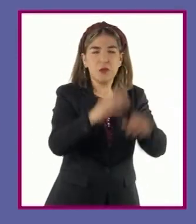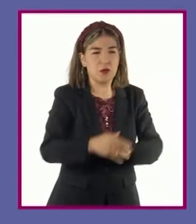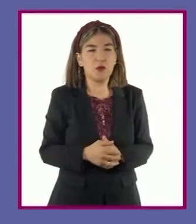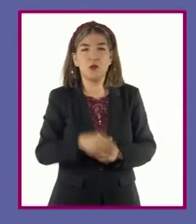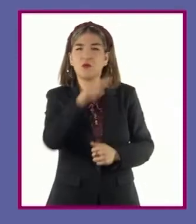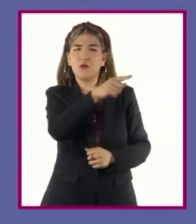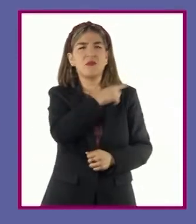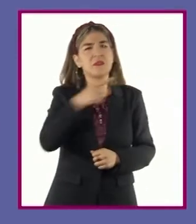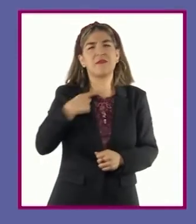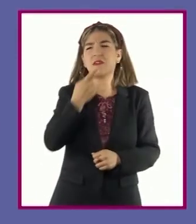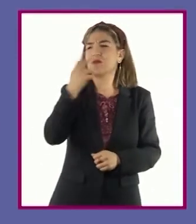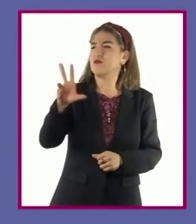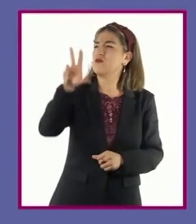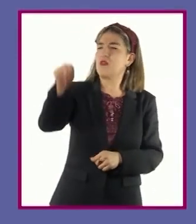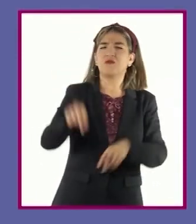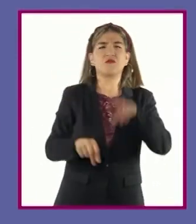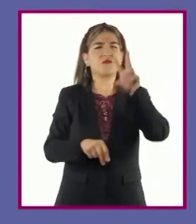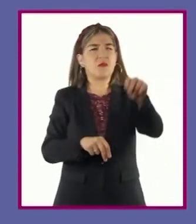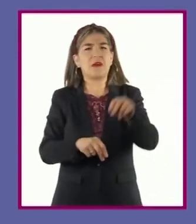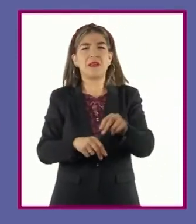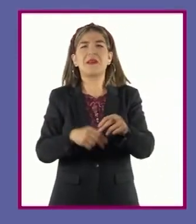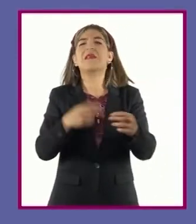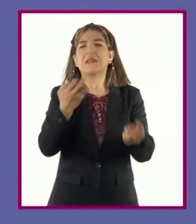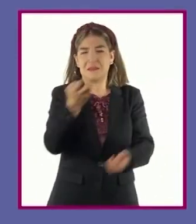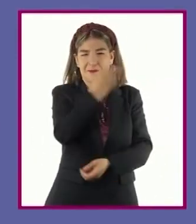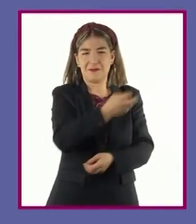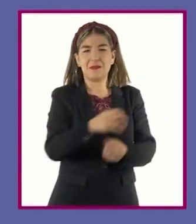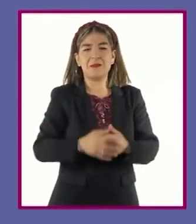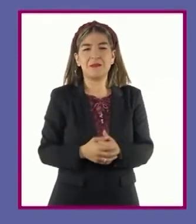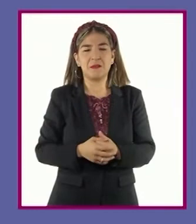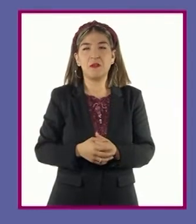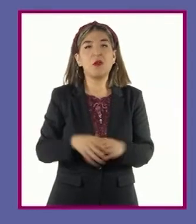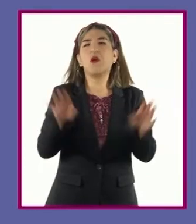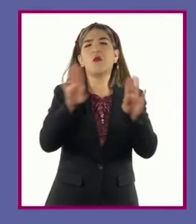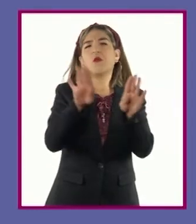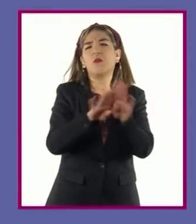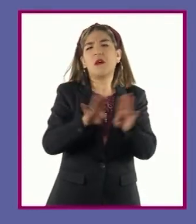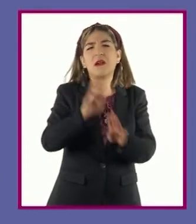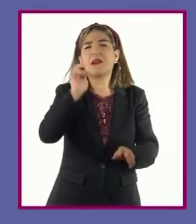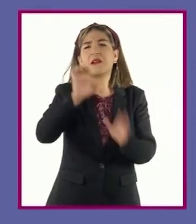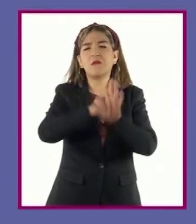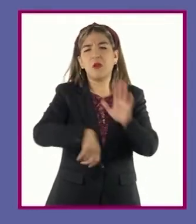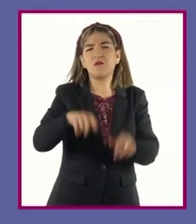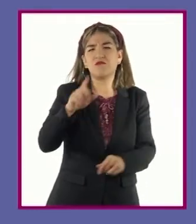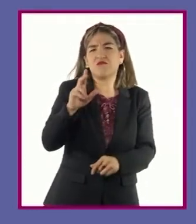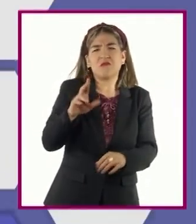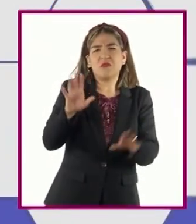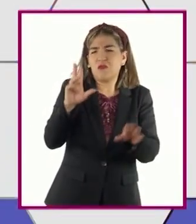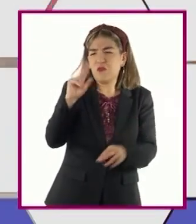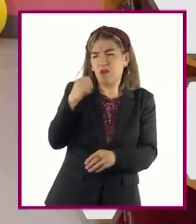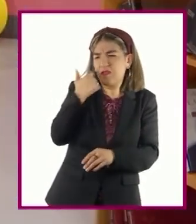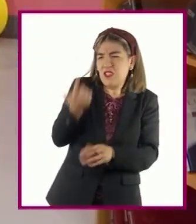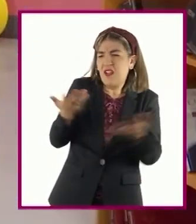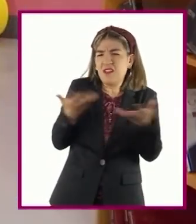no. Claro, o en el caso de Noé. Exacto, a no hacer lo que no quieren hacer.